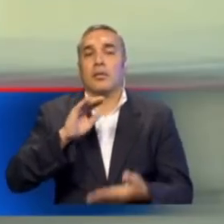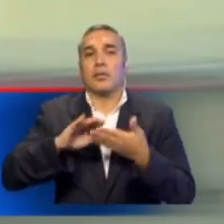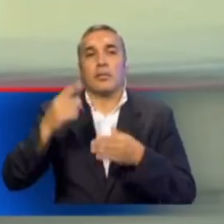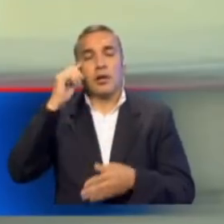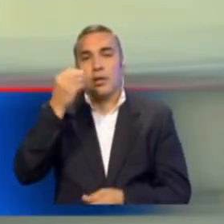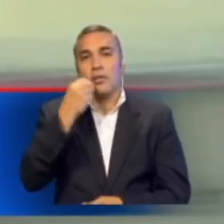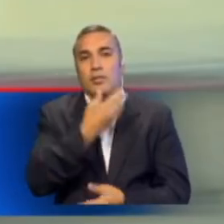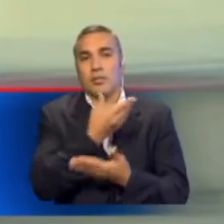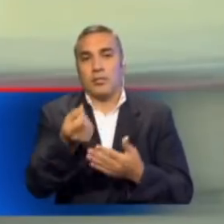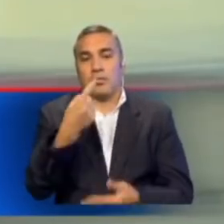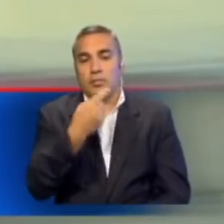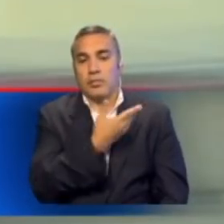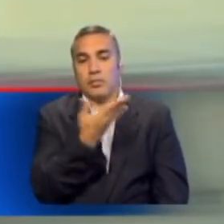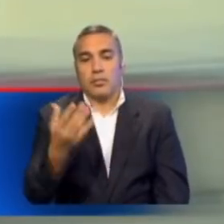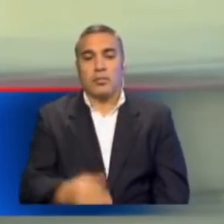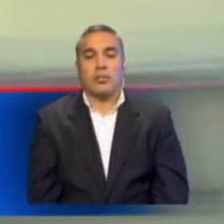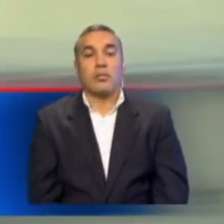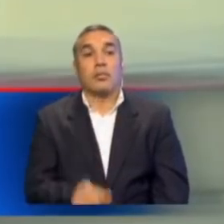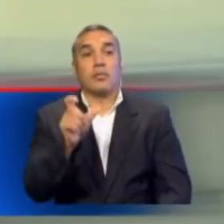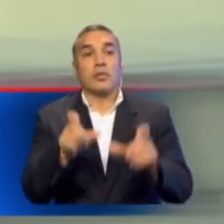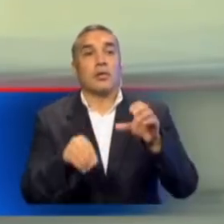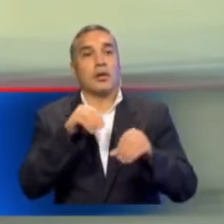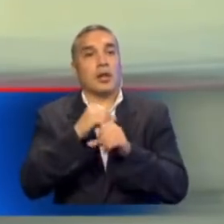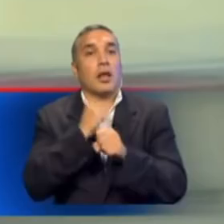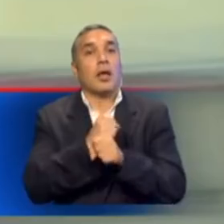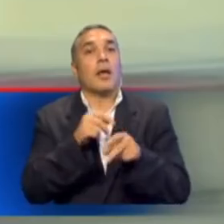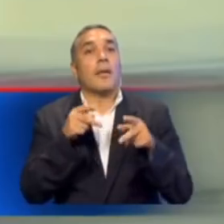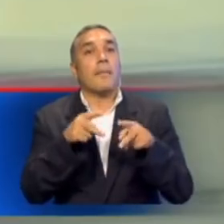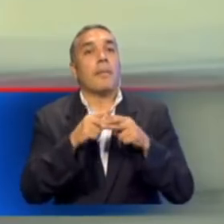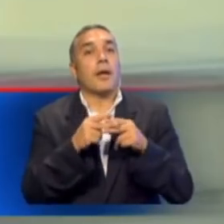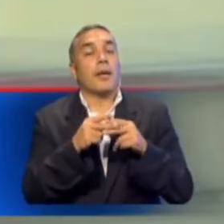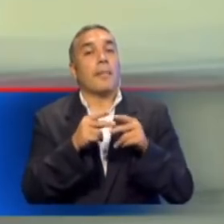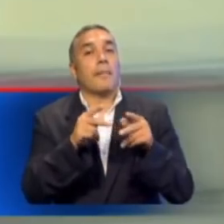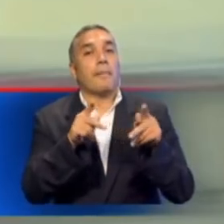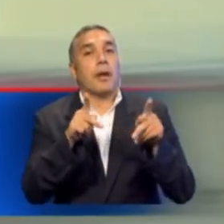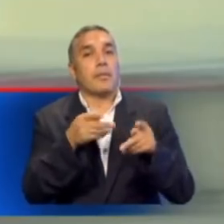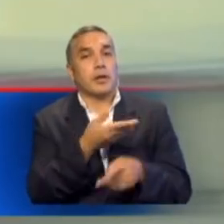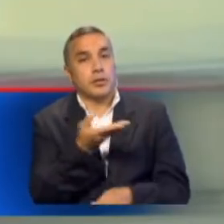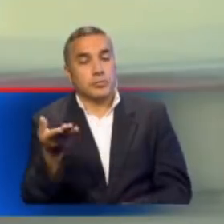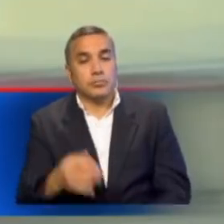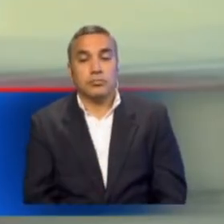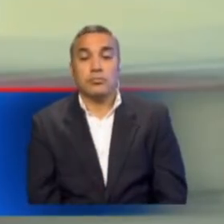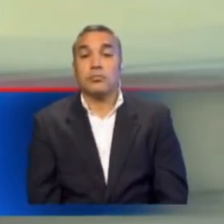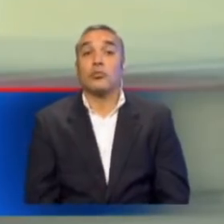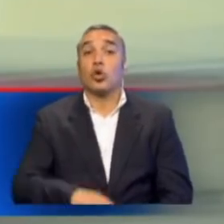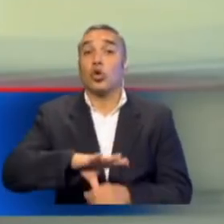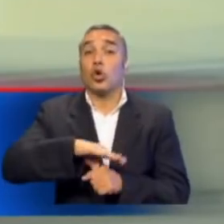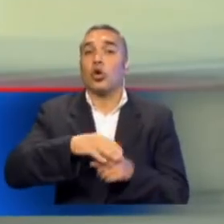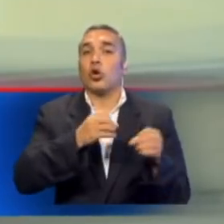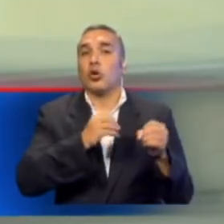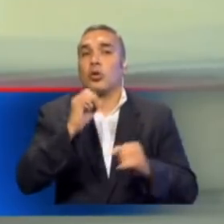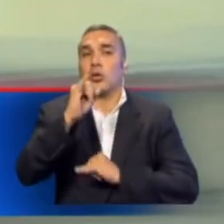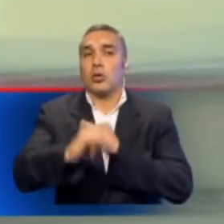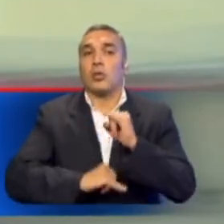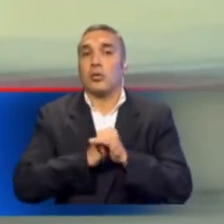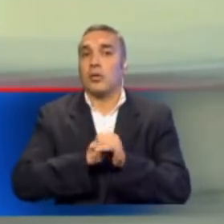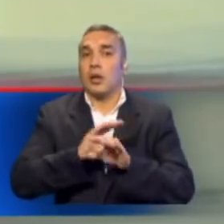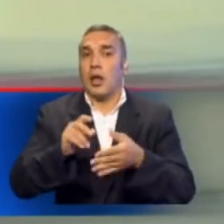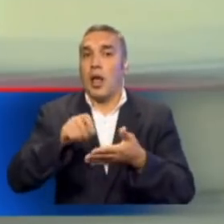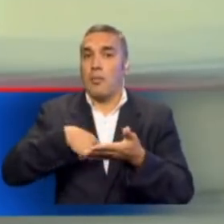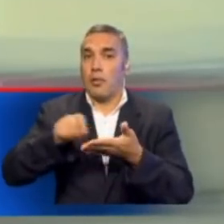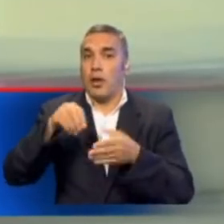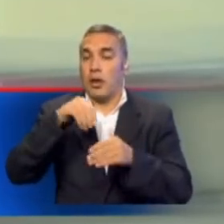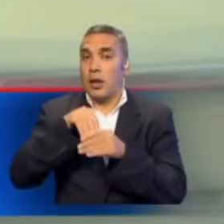para comida y medicinas, los empleados acreditados, servicio diplomático consular, organismos internacionales acreditados en el